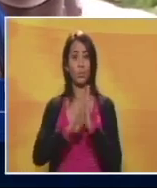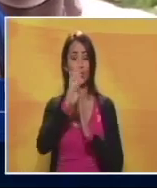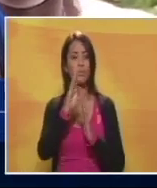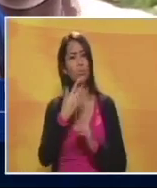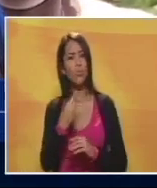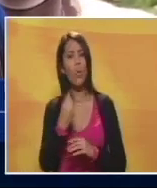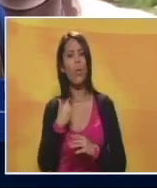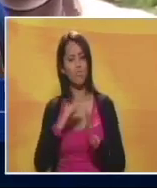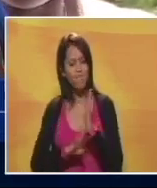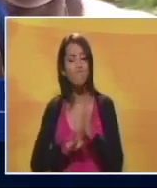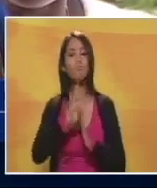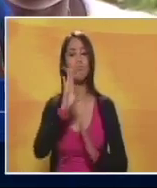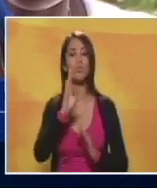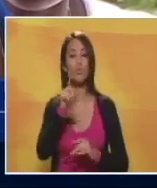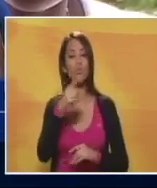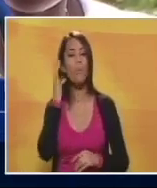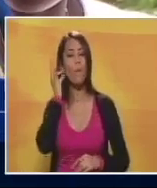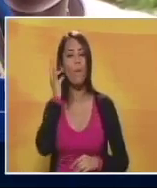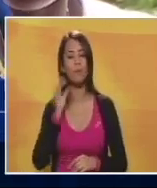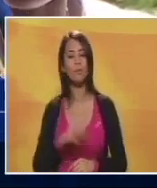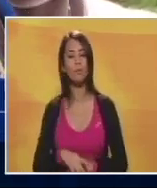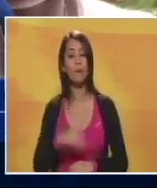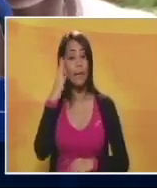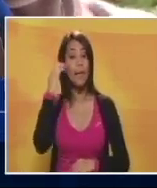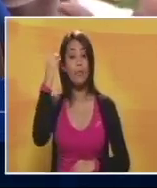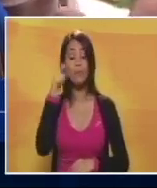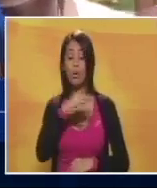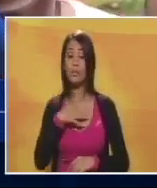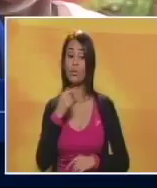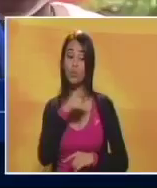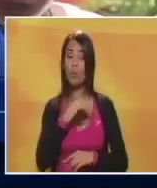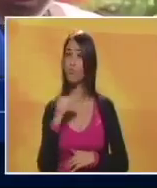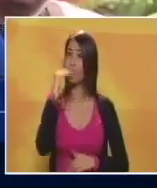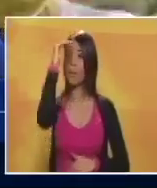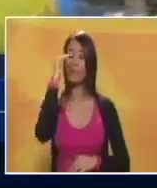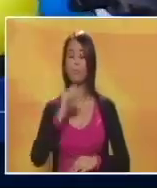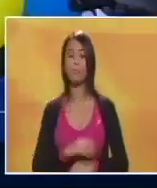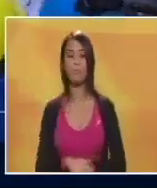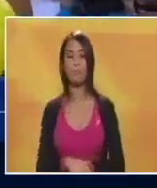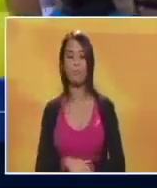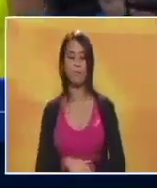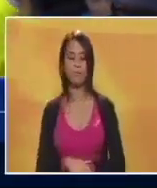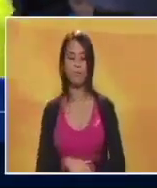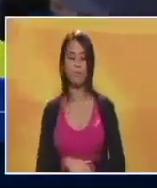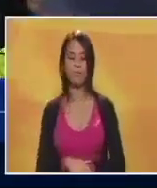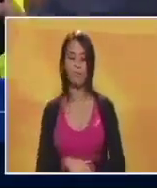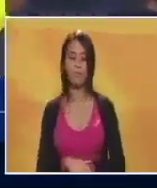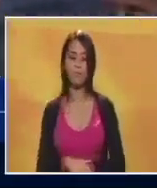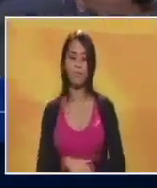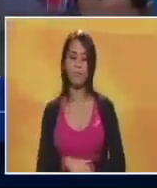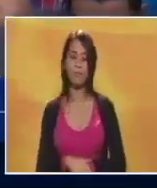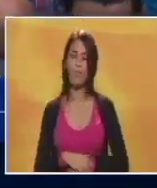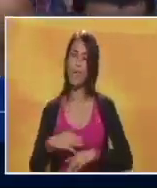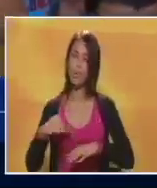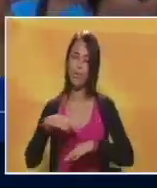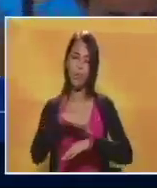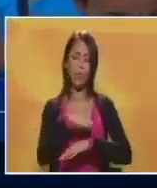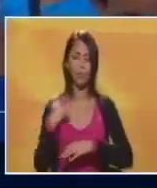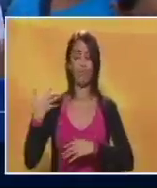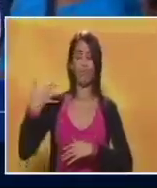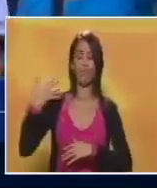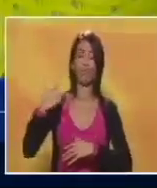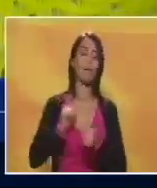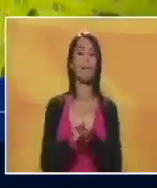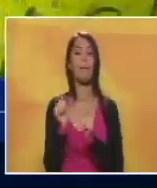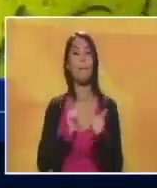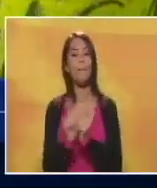eres una muchacha que Dios te mandó esa estatura por algo. Tras un camino recorrido en el mundo del